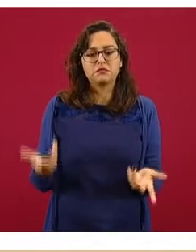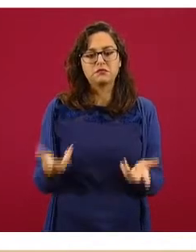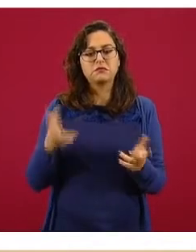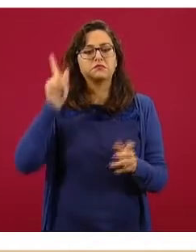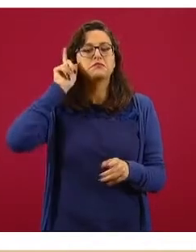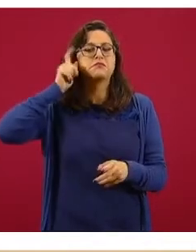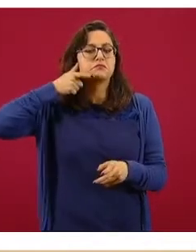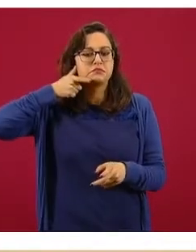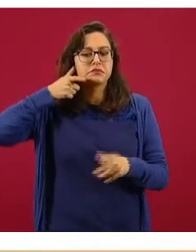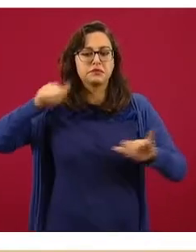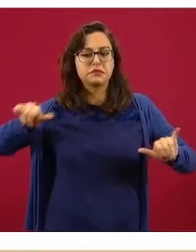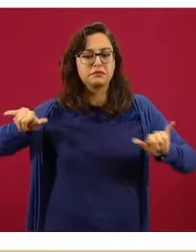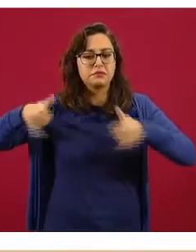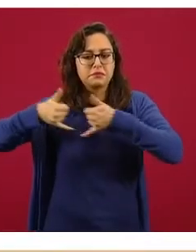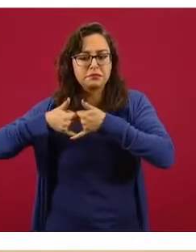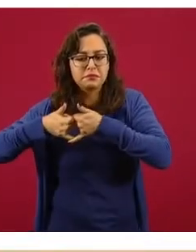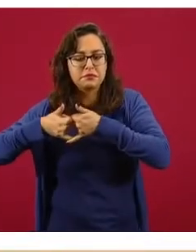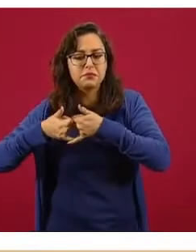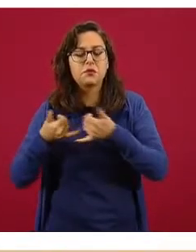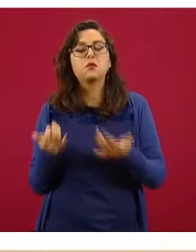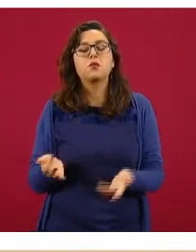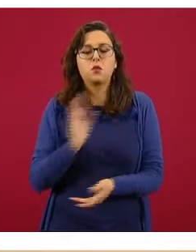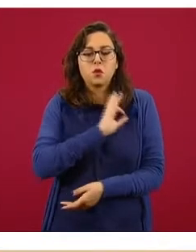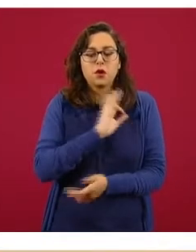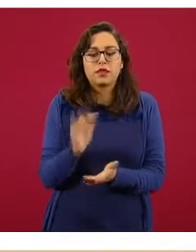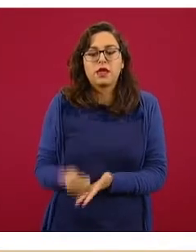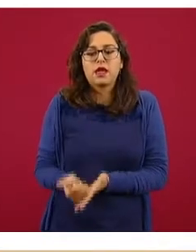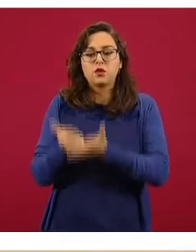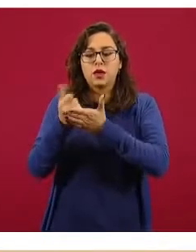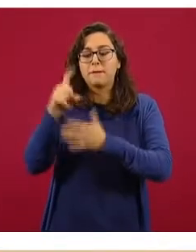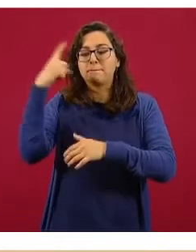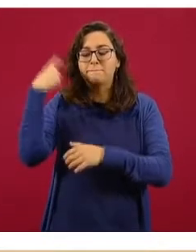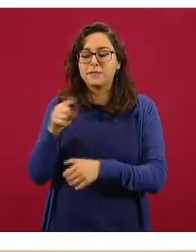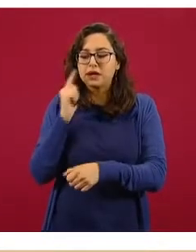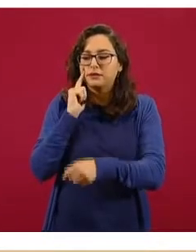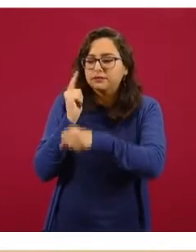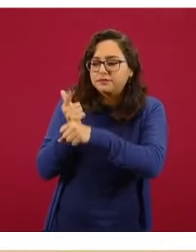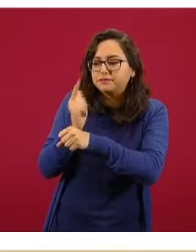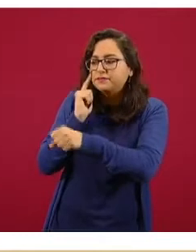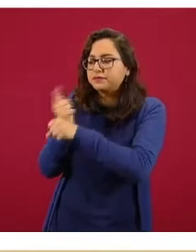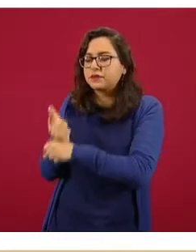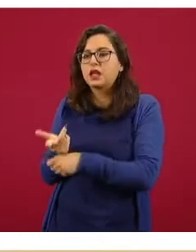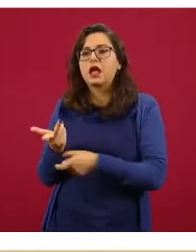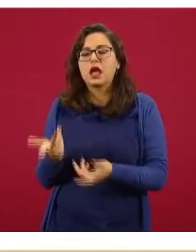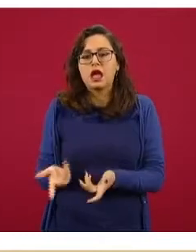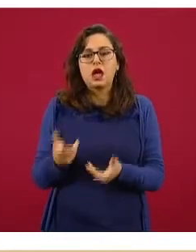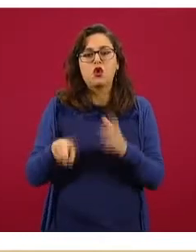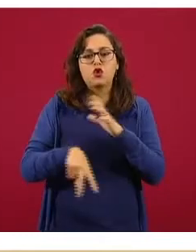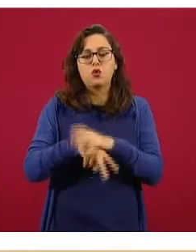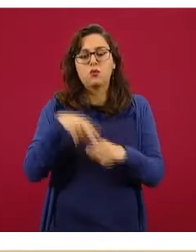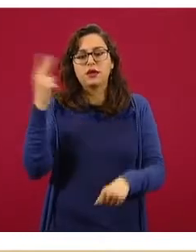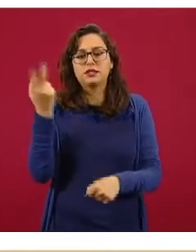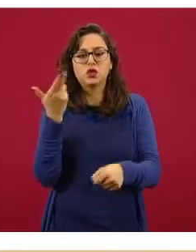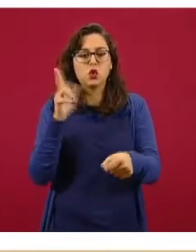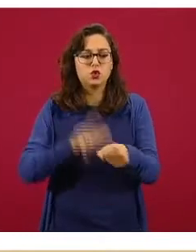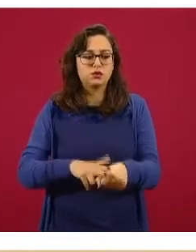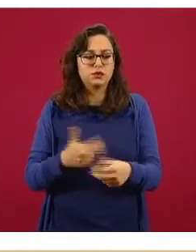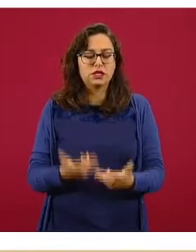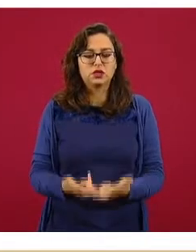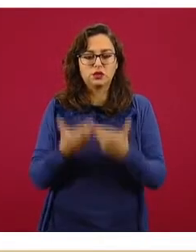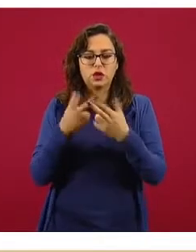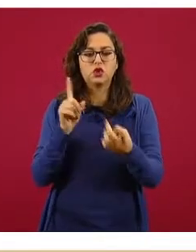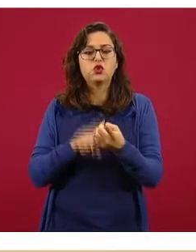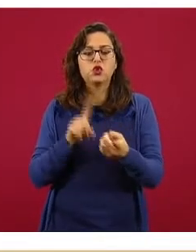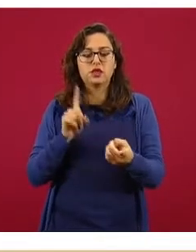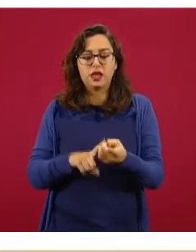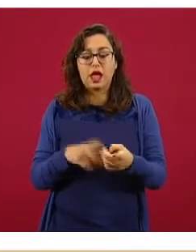telefónica que permiten la identificación pronta de dónde hay un hospital vacío. Y aquí otro mensaje para la población: ha habido a